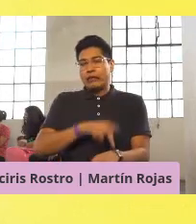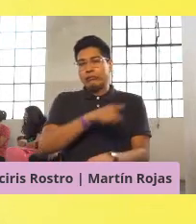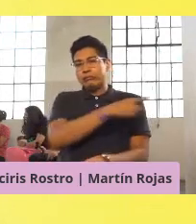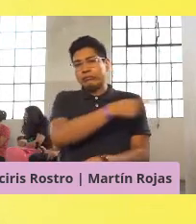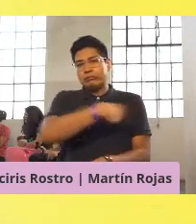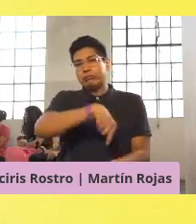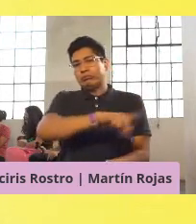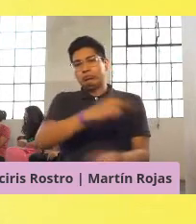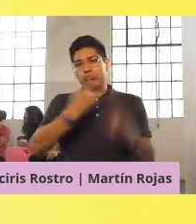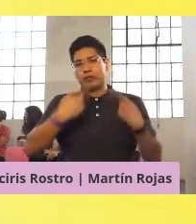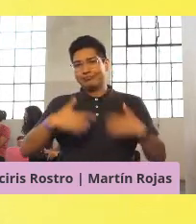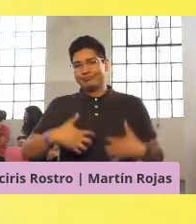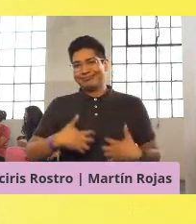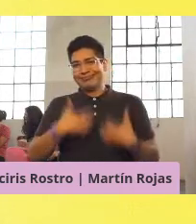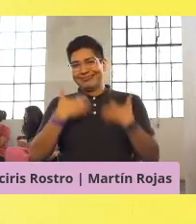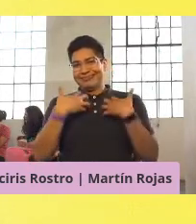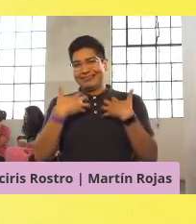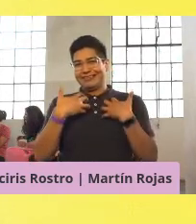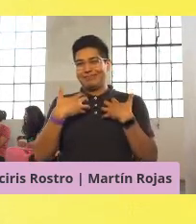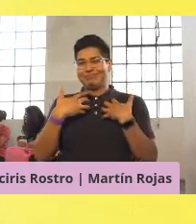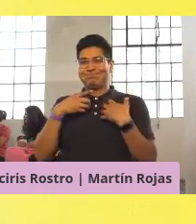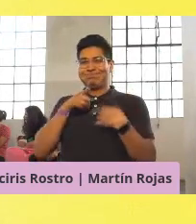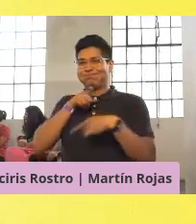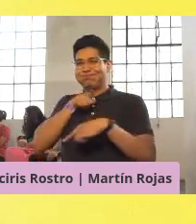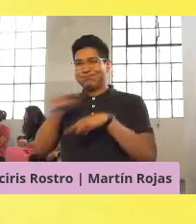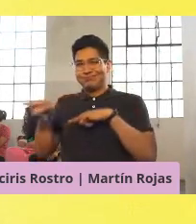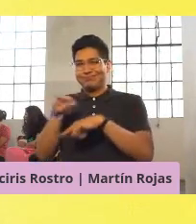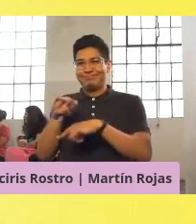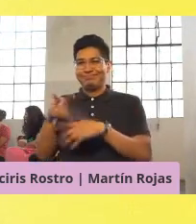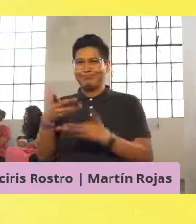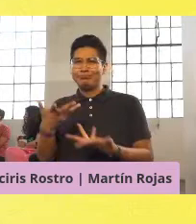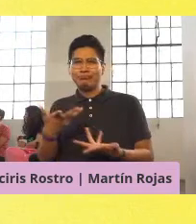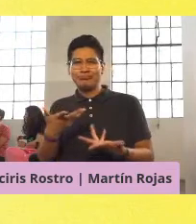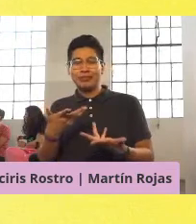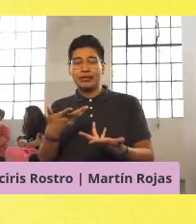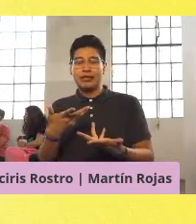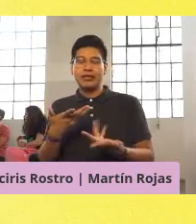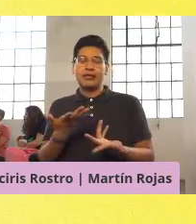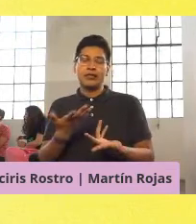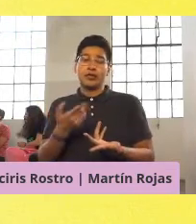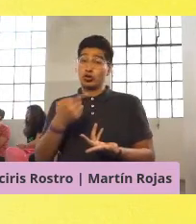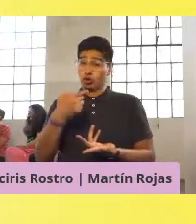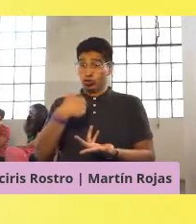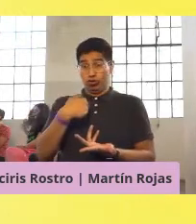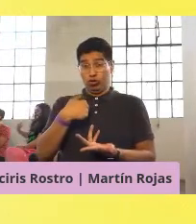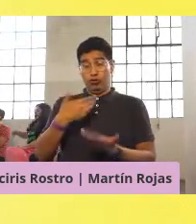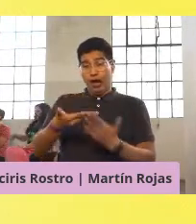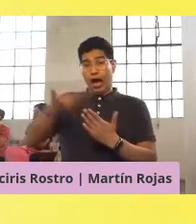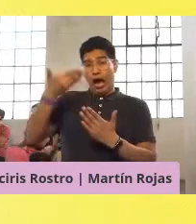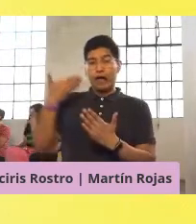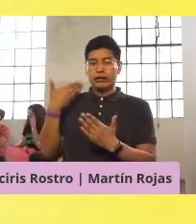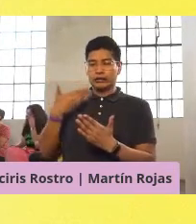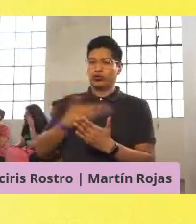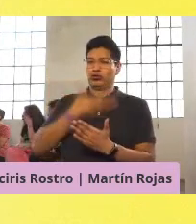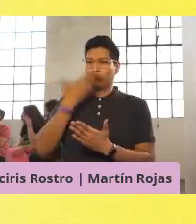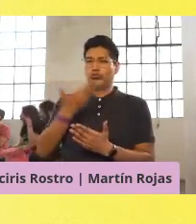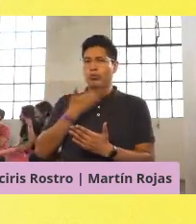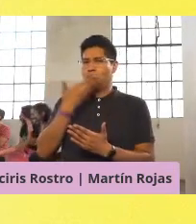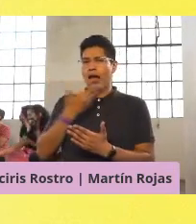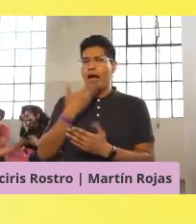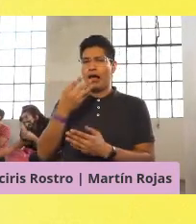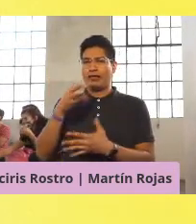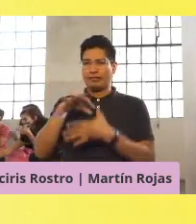momento personalmente lo intenté muy fuerte, como no comer carne y luego fue pues no usar nada de plástico, no